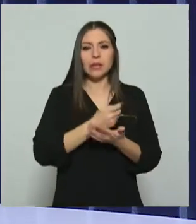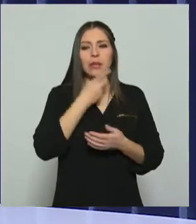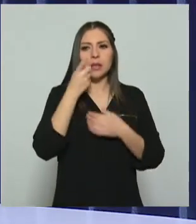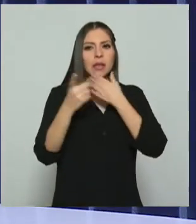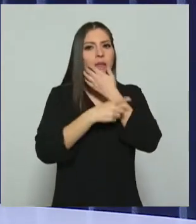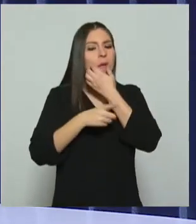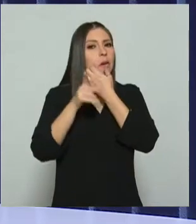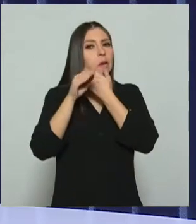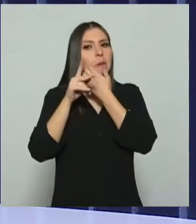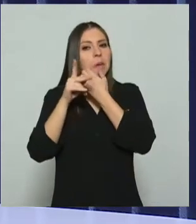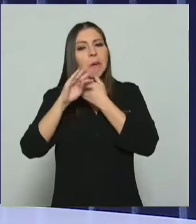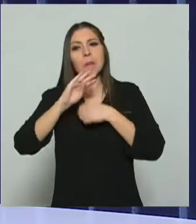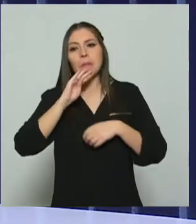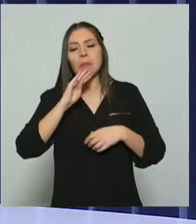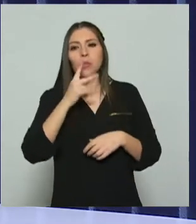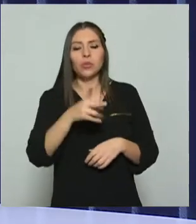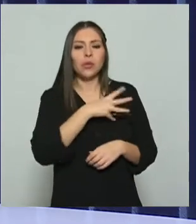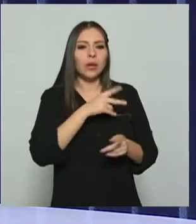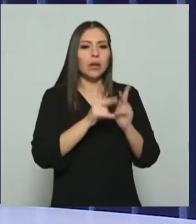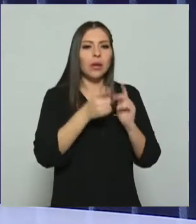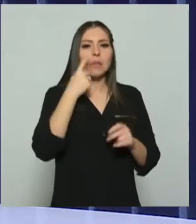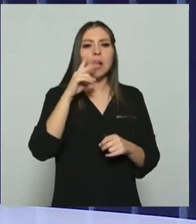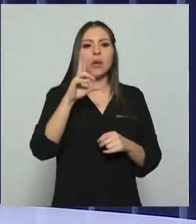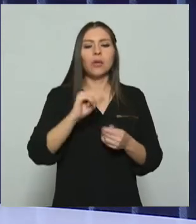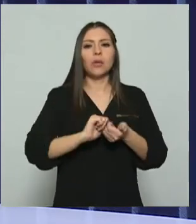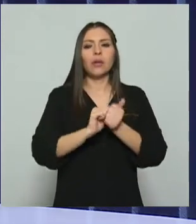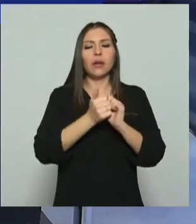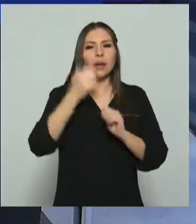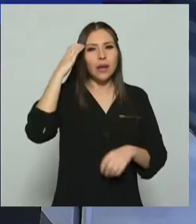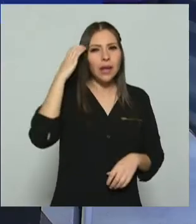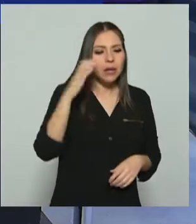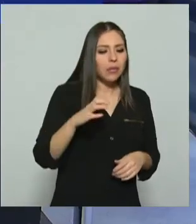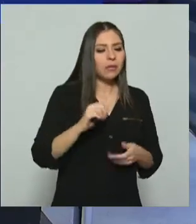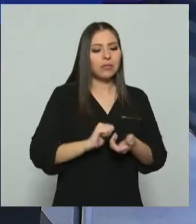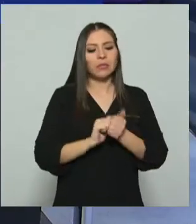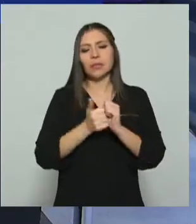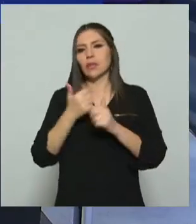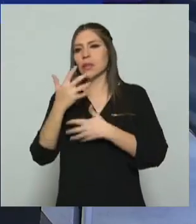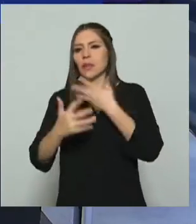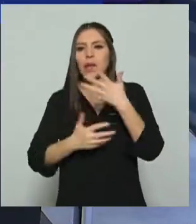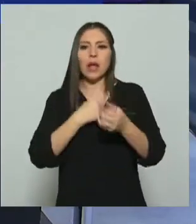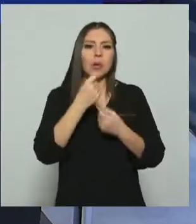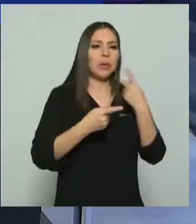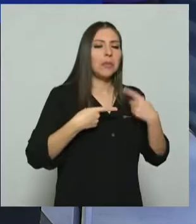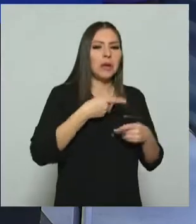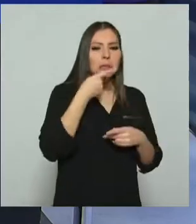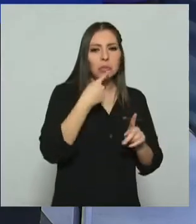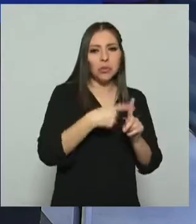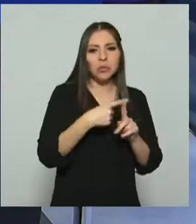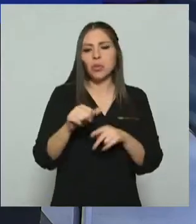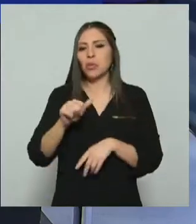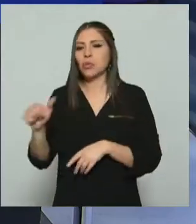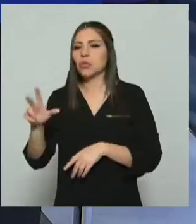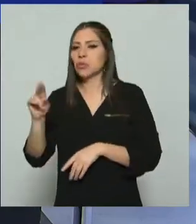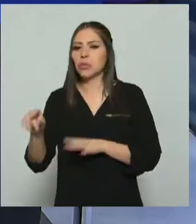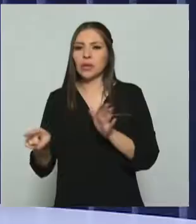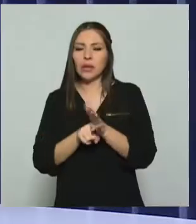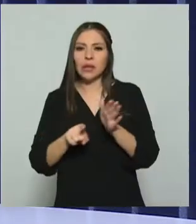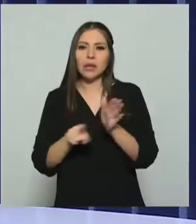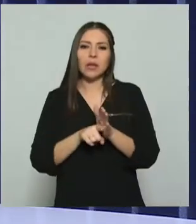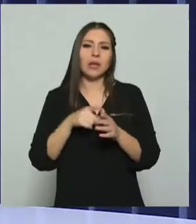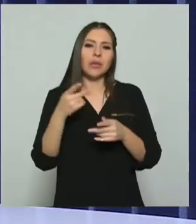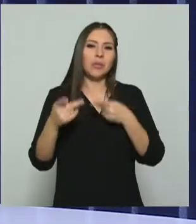sus hijos para evitar que caigan en las redes de la criminalidad. Esto ha desatado posiciones a favor, posiciones en contra, incluso